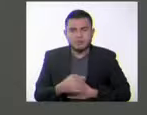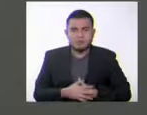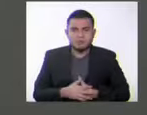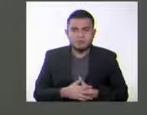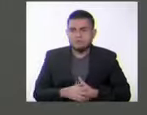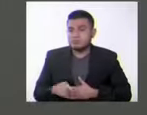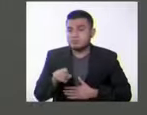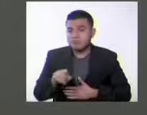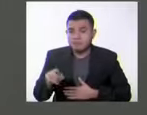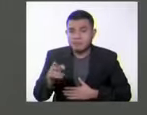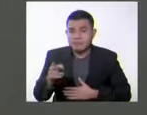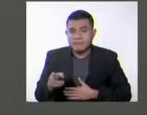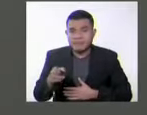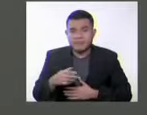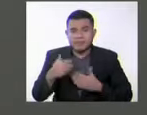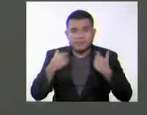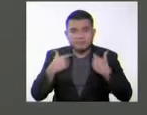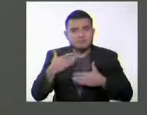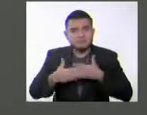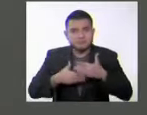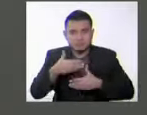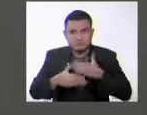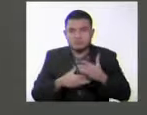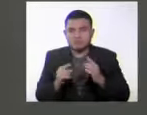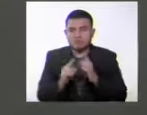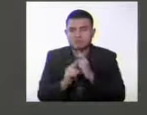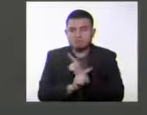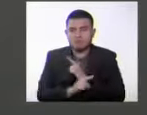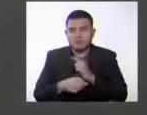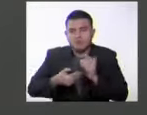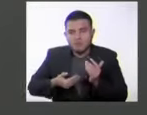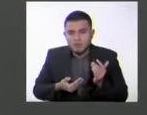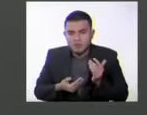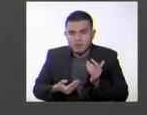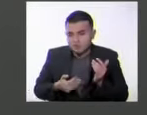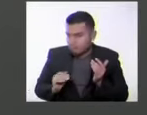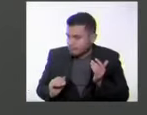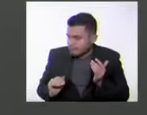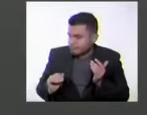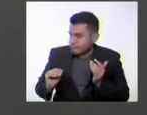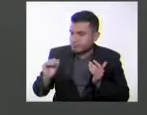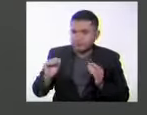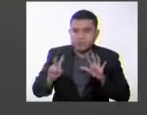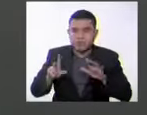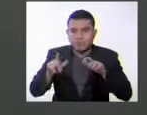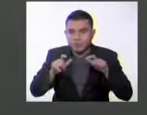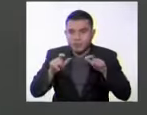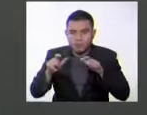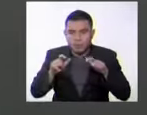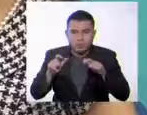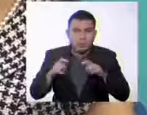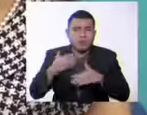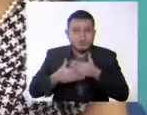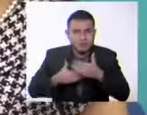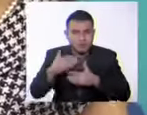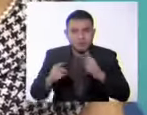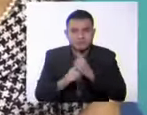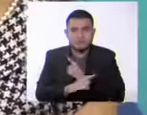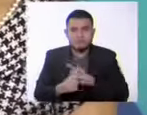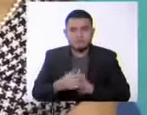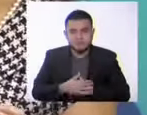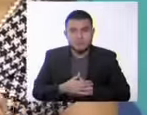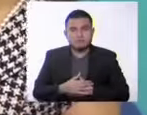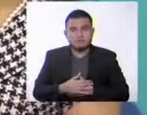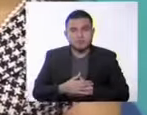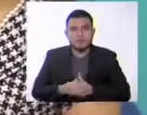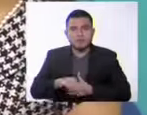mismos tienen un proceso de transformación de un bebé a un niño de 7 años. Imagínate, hay un proceso de cambio biológico,